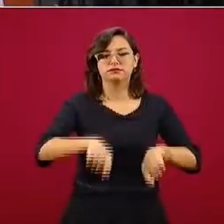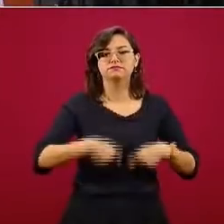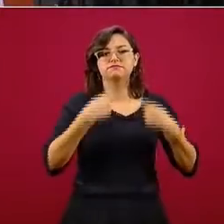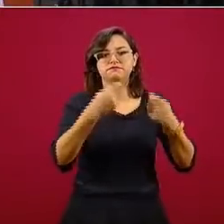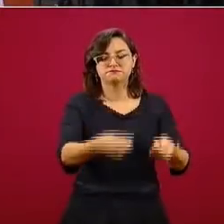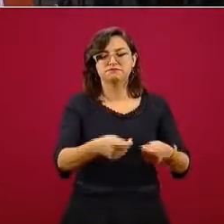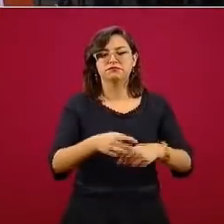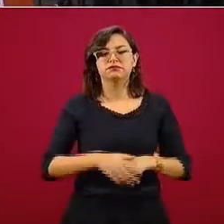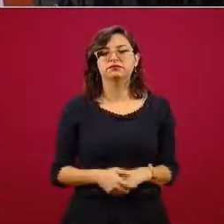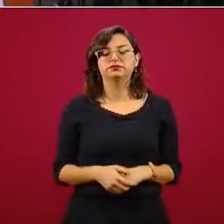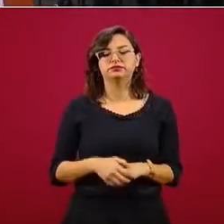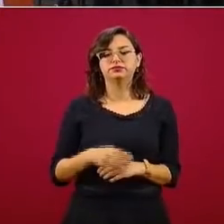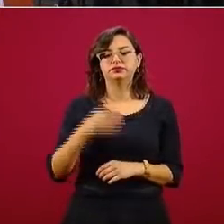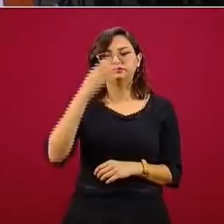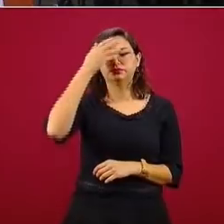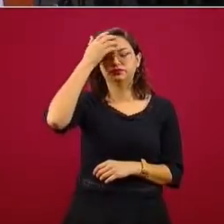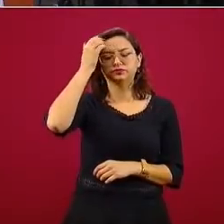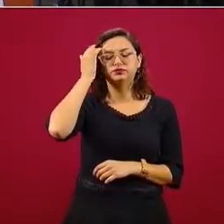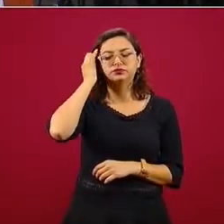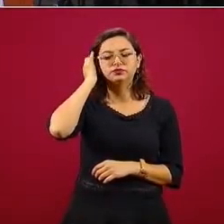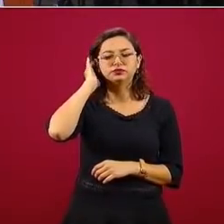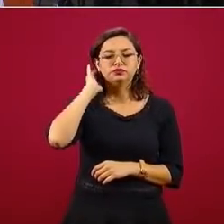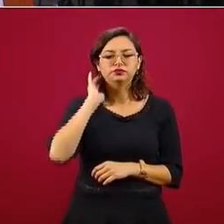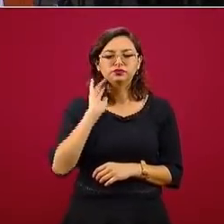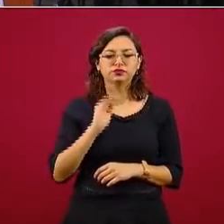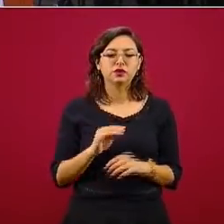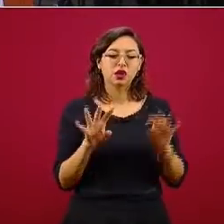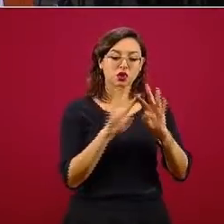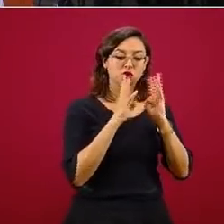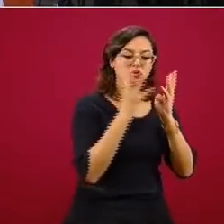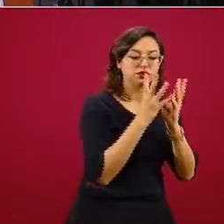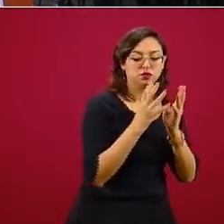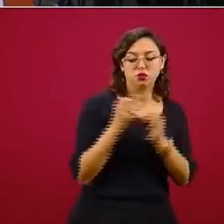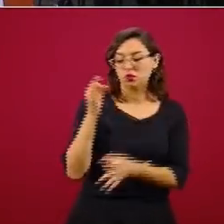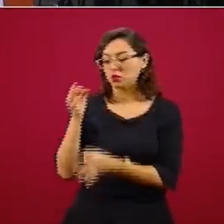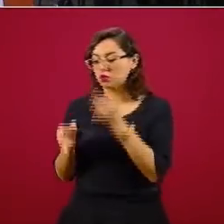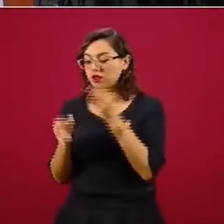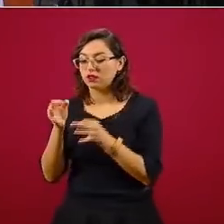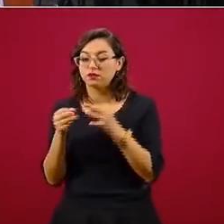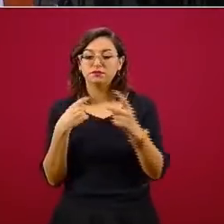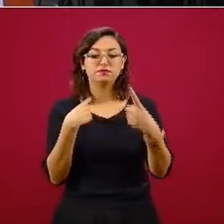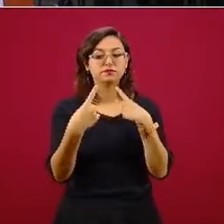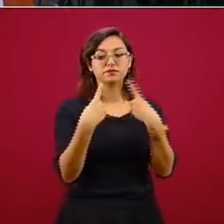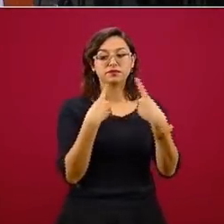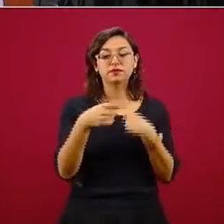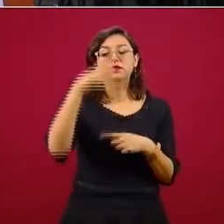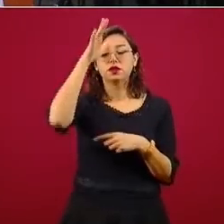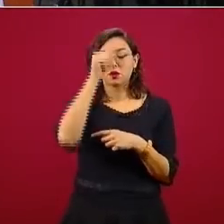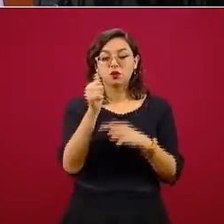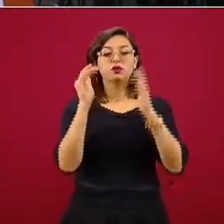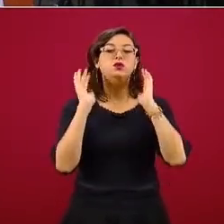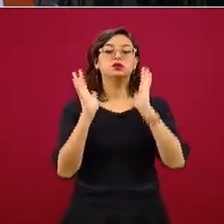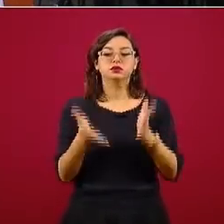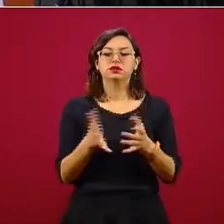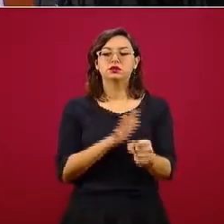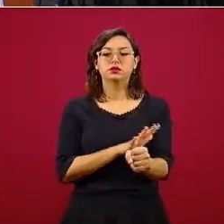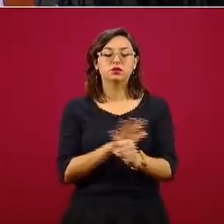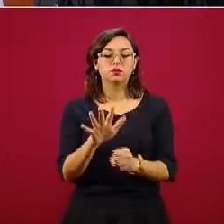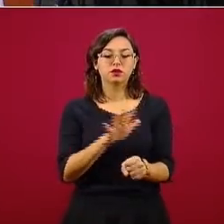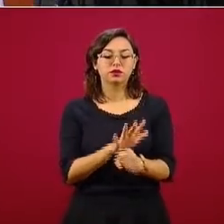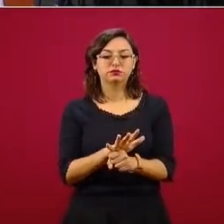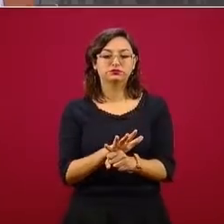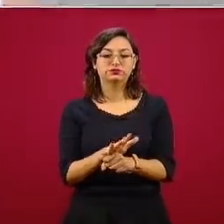hemos ya dispuesto junto con el Consejo y el Jurado es, si pueden pasar a la siguiente, es